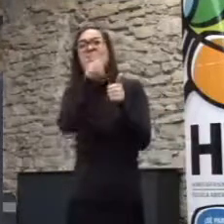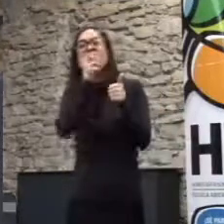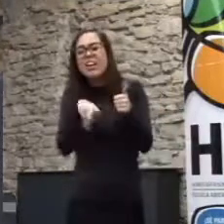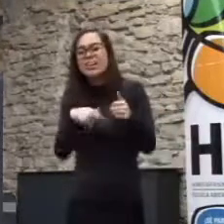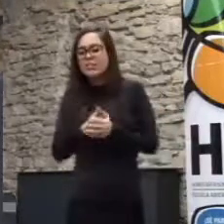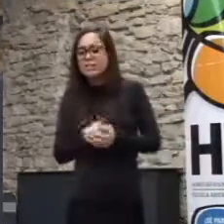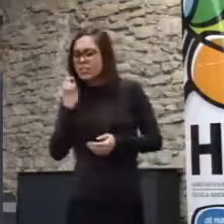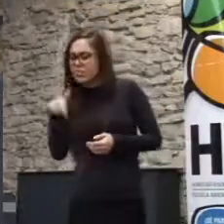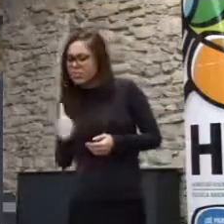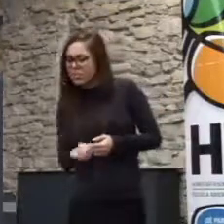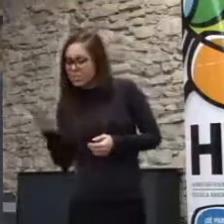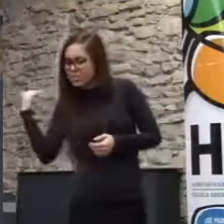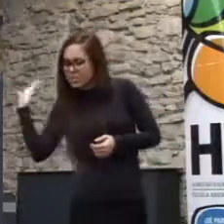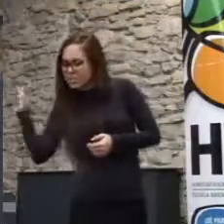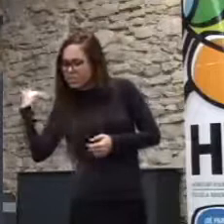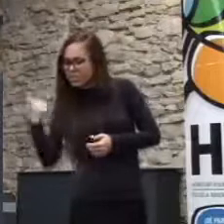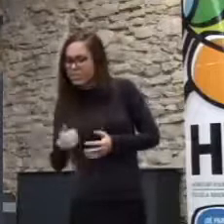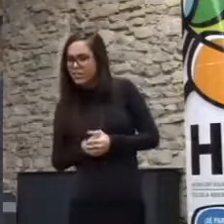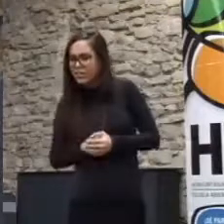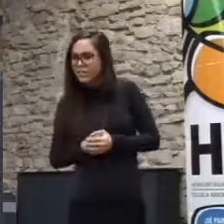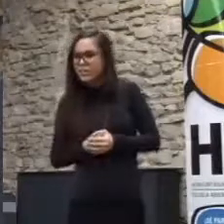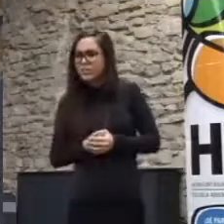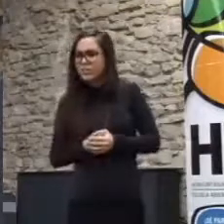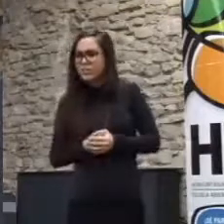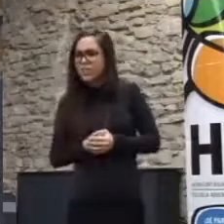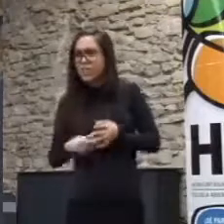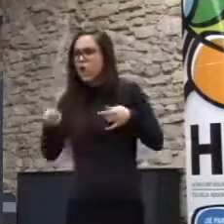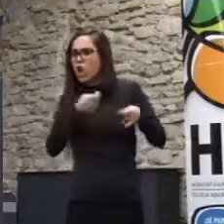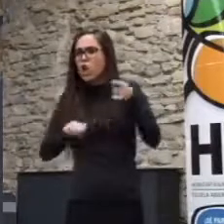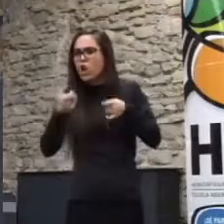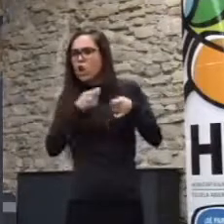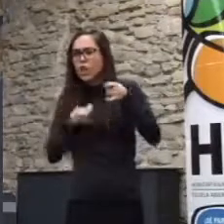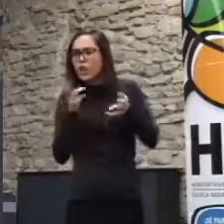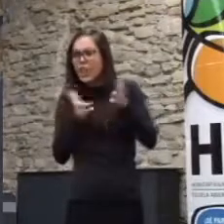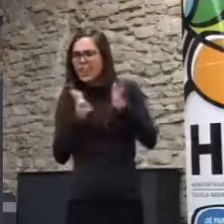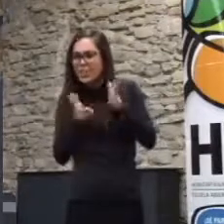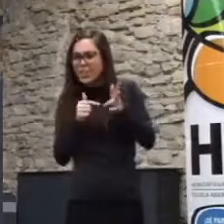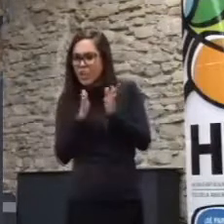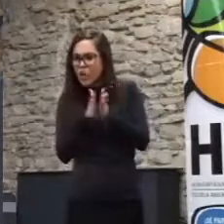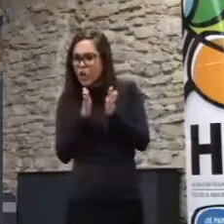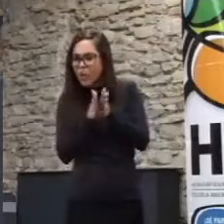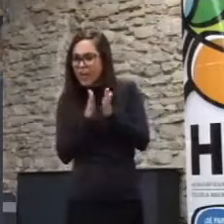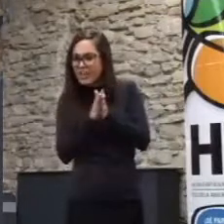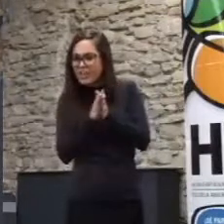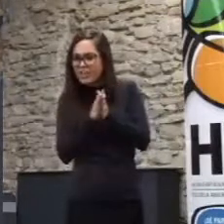Vitoria, quizá muchos lo escuchasteis, por la coordinadora ONG de Euskadi, es que hay por aquí también algún compañero. En Alea tuvimos